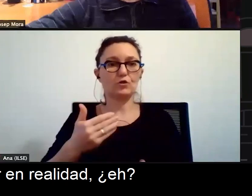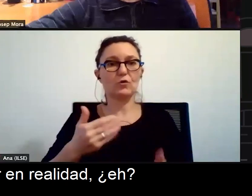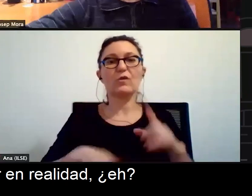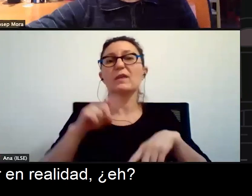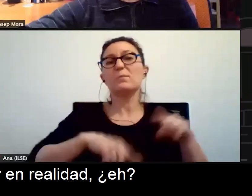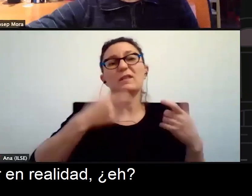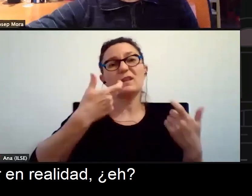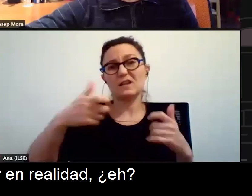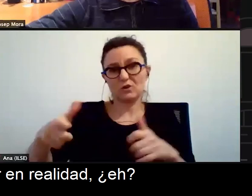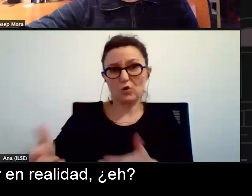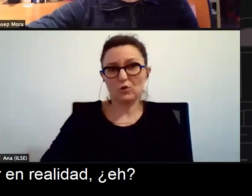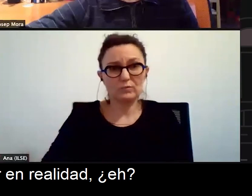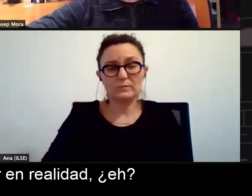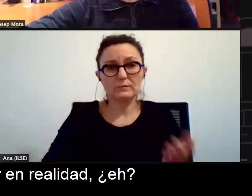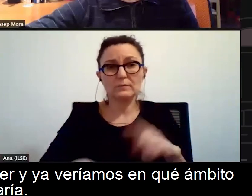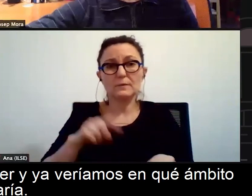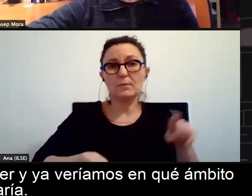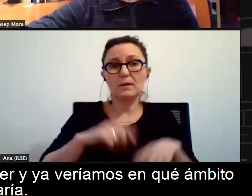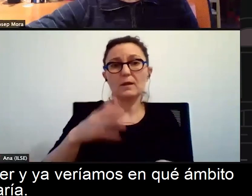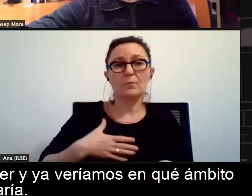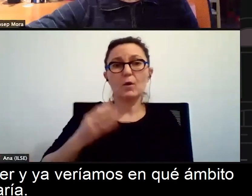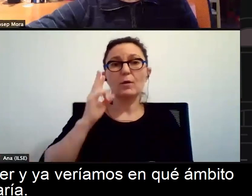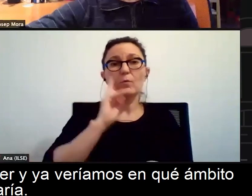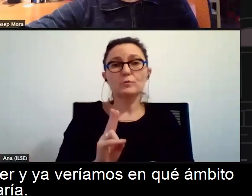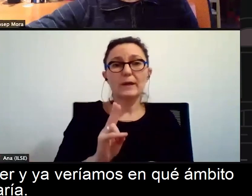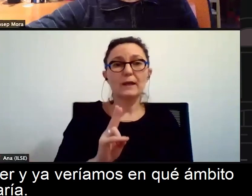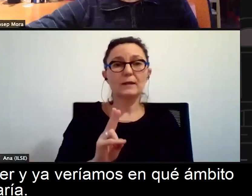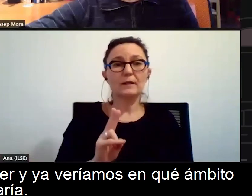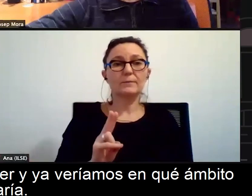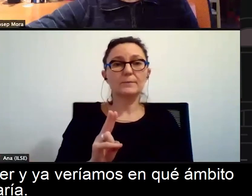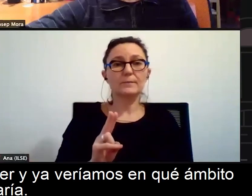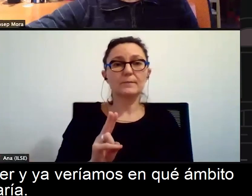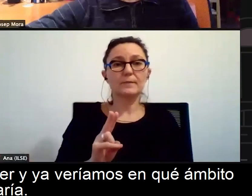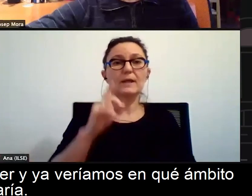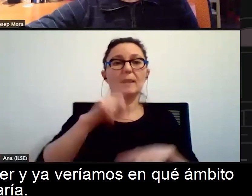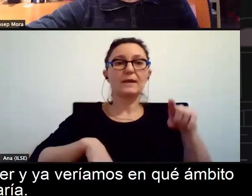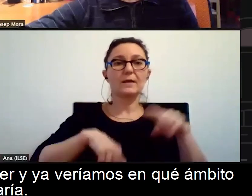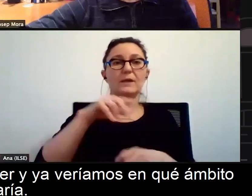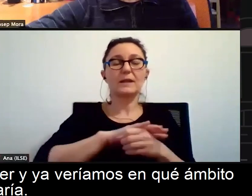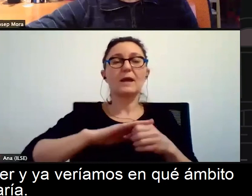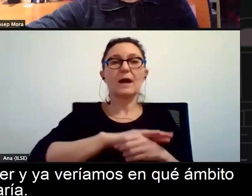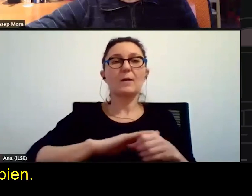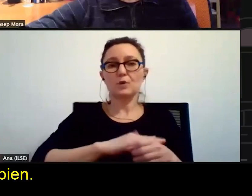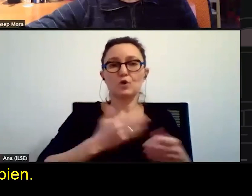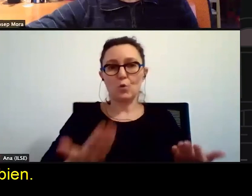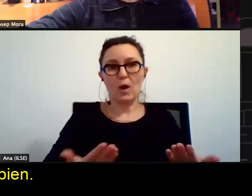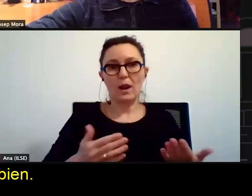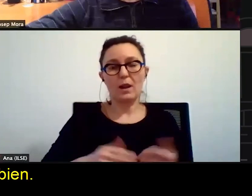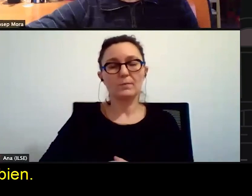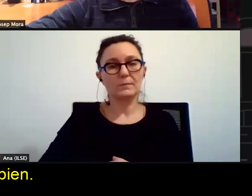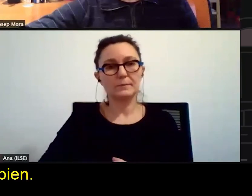sector en realidad, ¿eh? O sea que al final lo podemos ver y ya veríamos en qué ámbito entraría. Muy